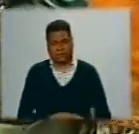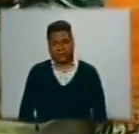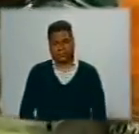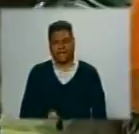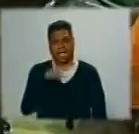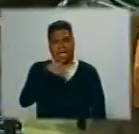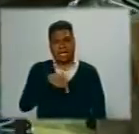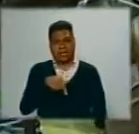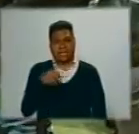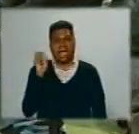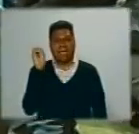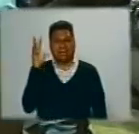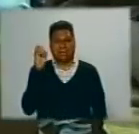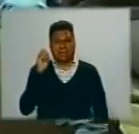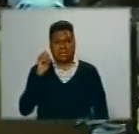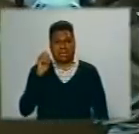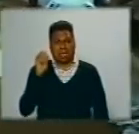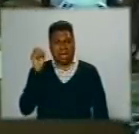Nacional Constituyente, además,